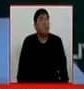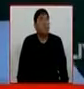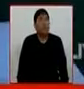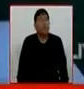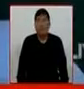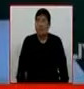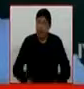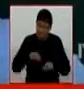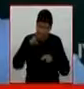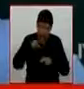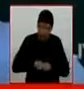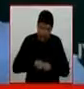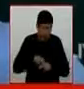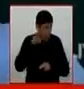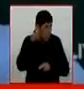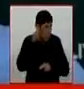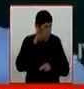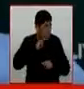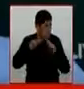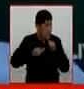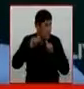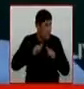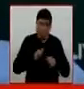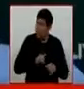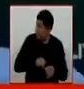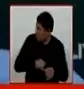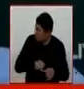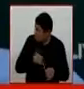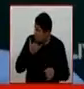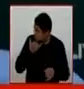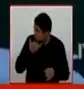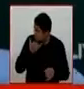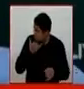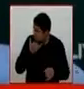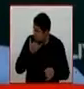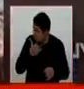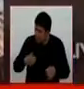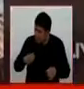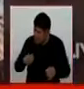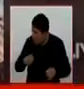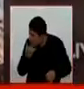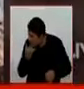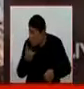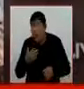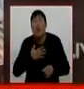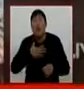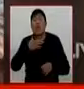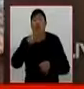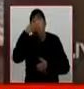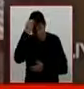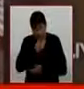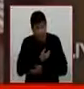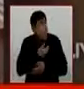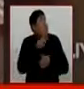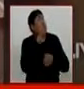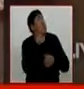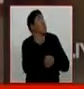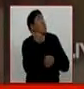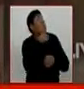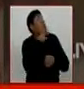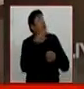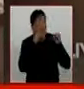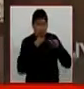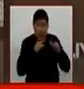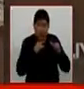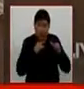Estaba sentada y de pronto escuché unos gritos. Mis hijos agarran y me dicen, mamá, ¿qué es ese ruido? No, no, en casa es algún loquito que está gritando.